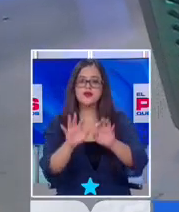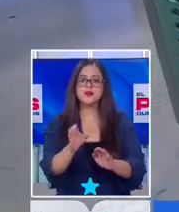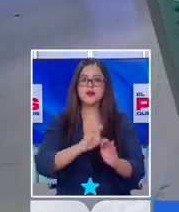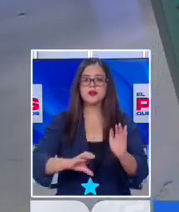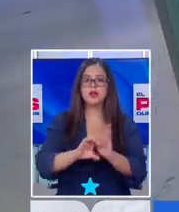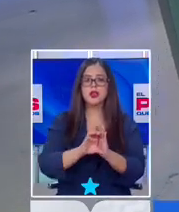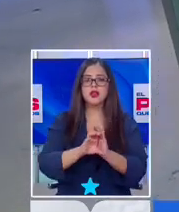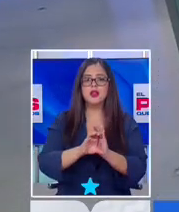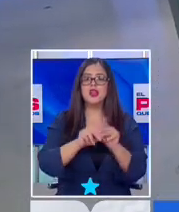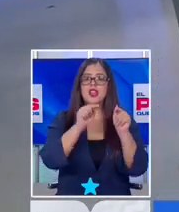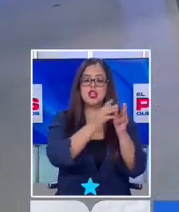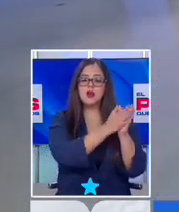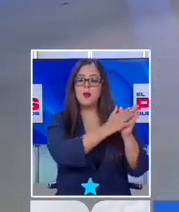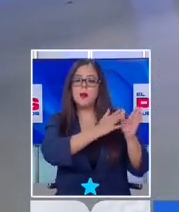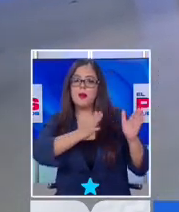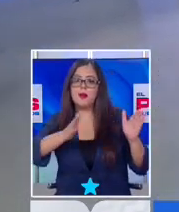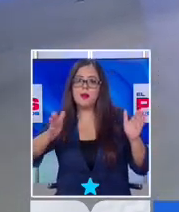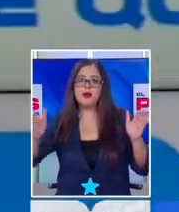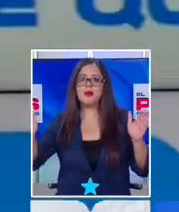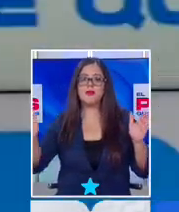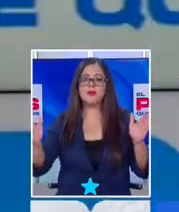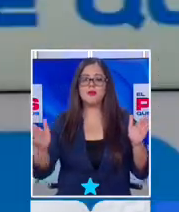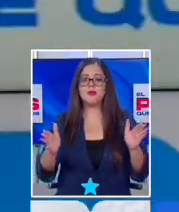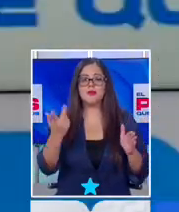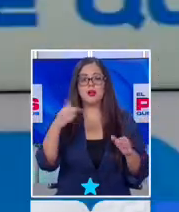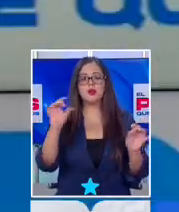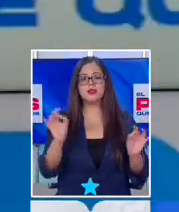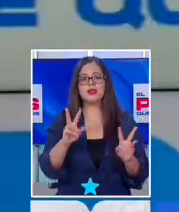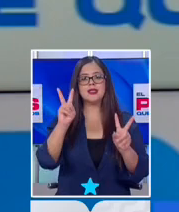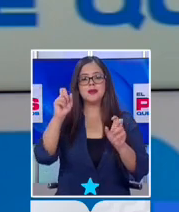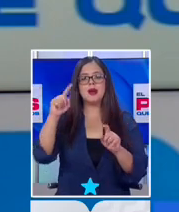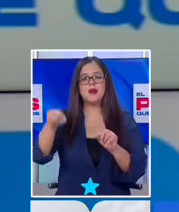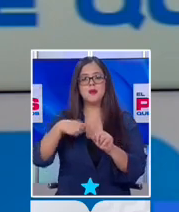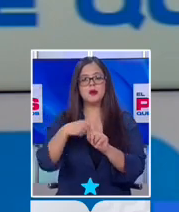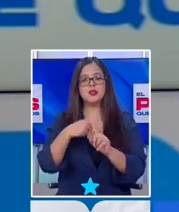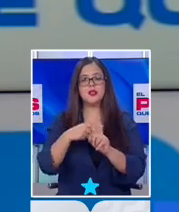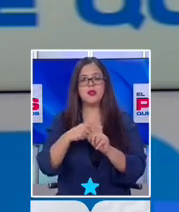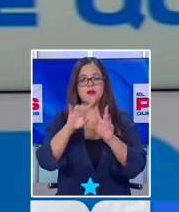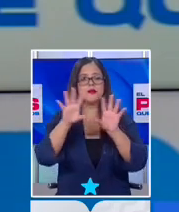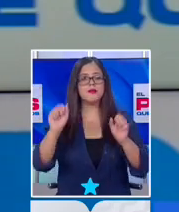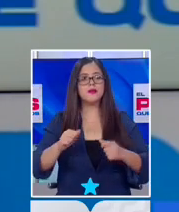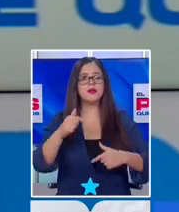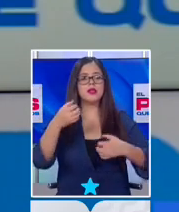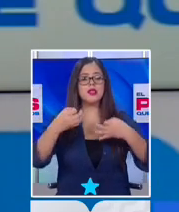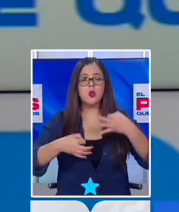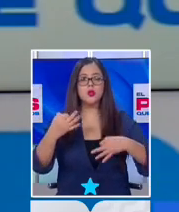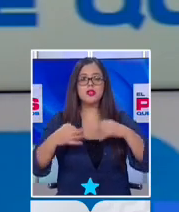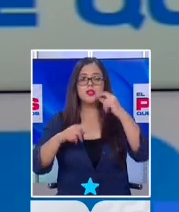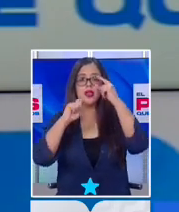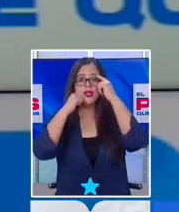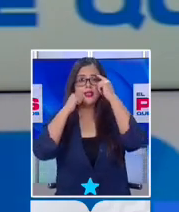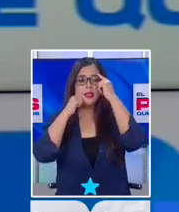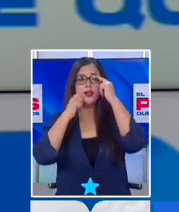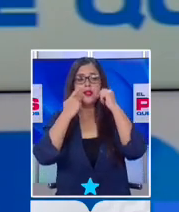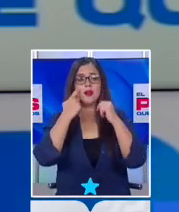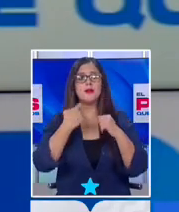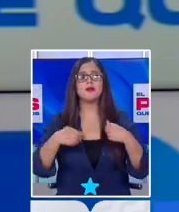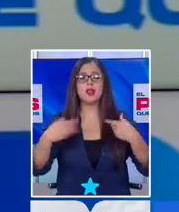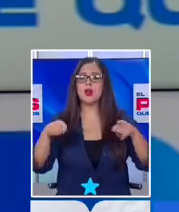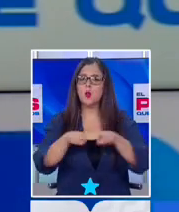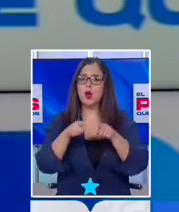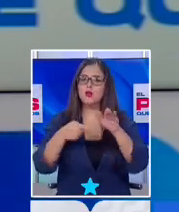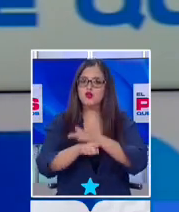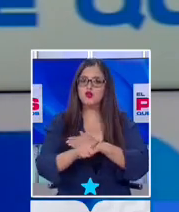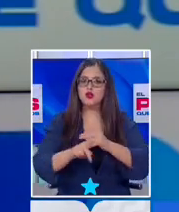40 años más y ahora pero de punto positivo quizá la del sistema del sistema de justicia por lo que significa bien profundo el